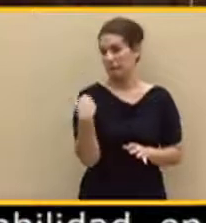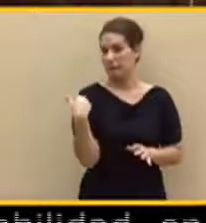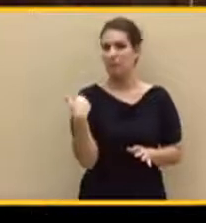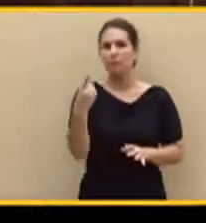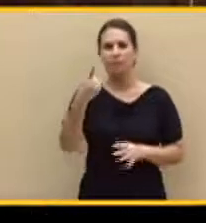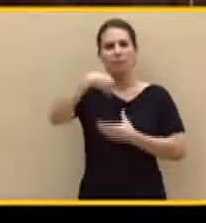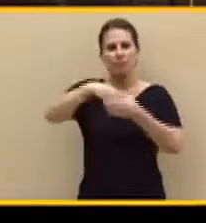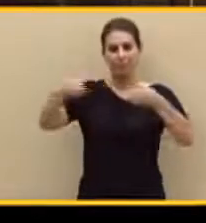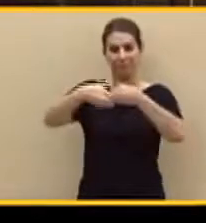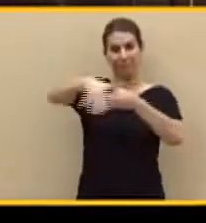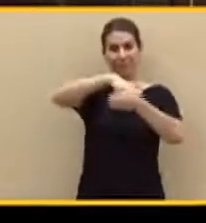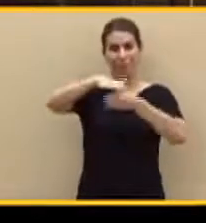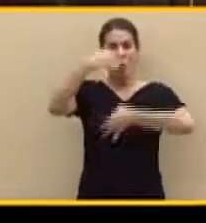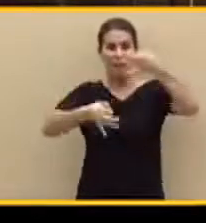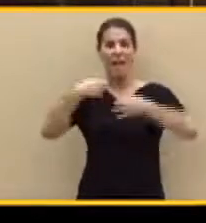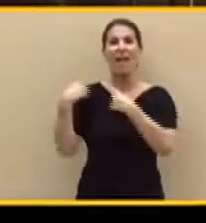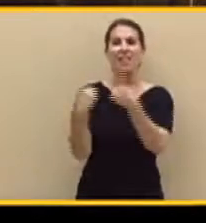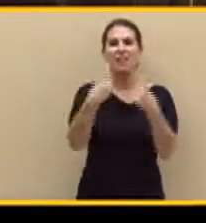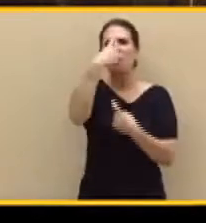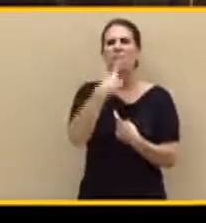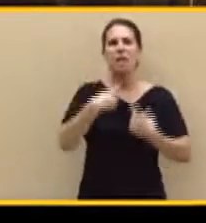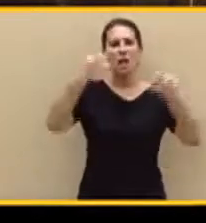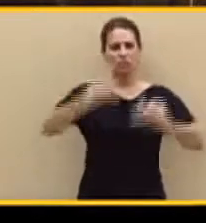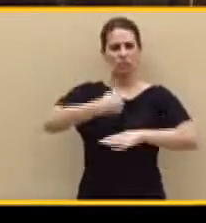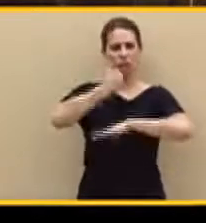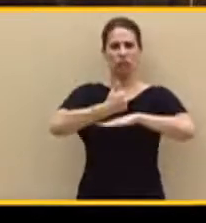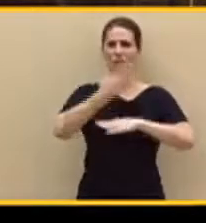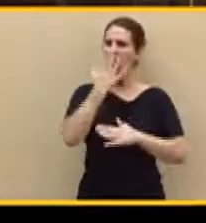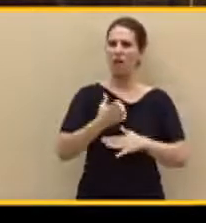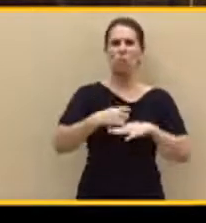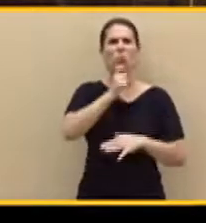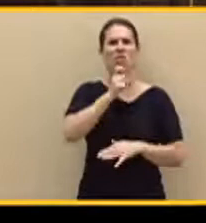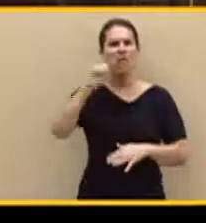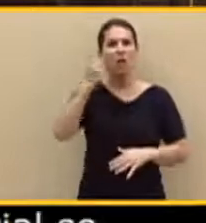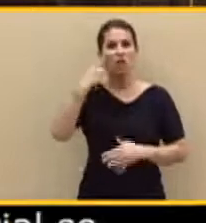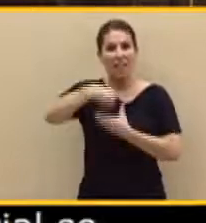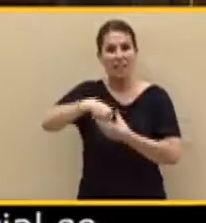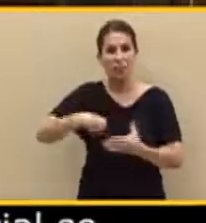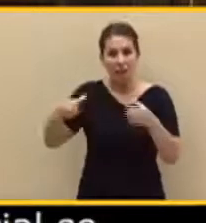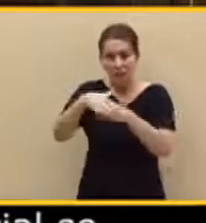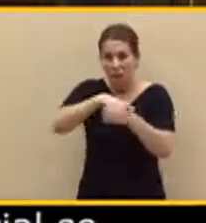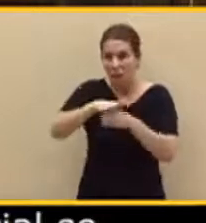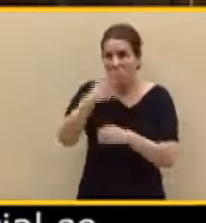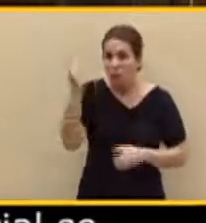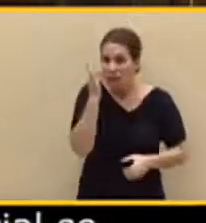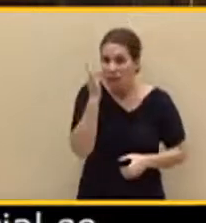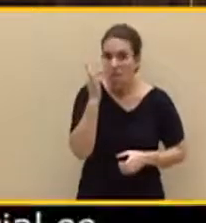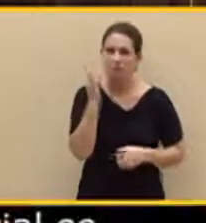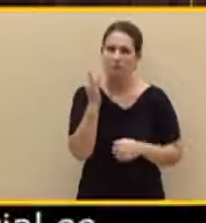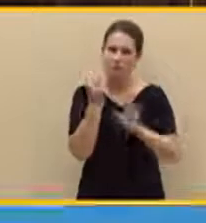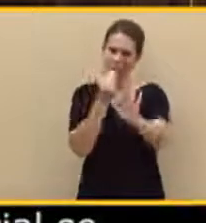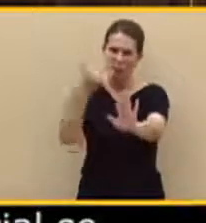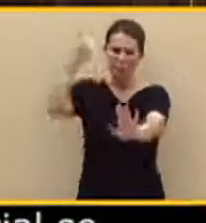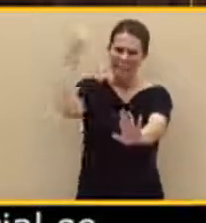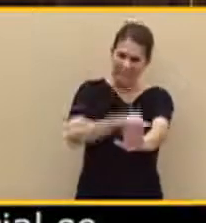se necesitan perfiles senior, difíciles de encontrar entre las mujeres. Pues le recomiendo sacarse de encima su machismo, señor Catalá, porque